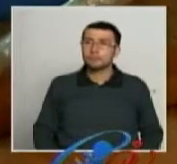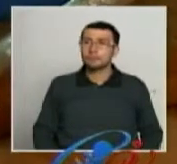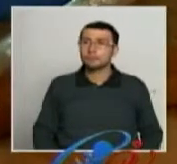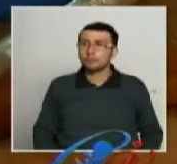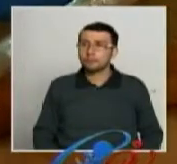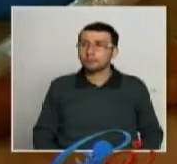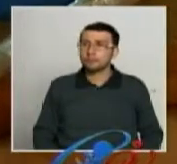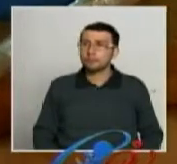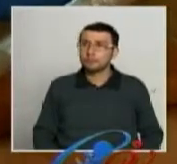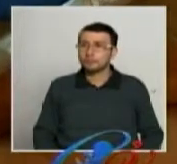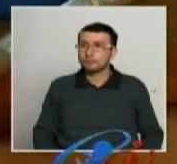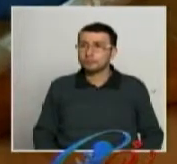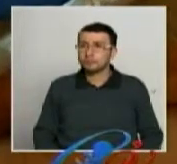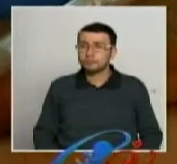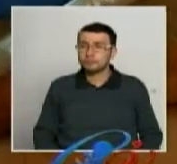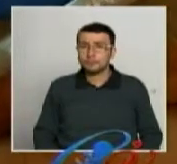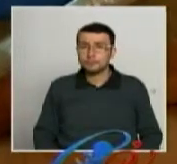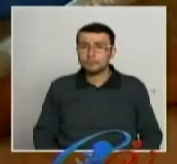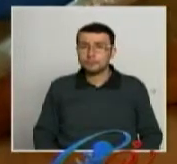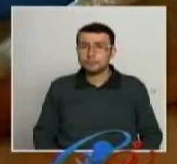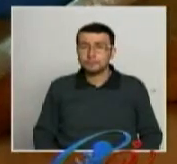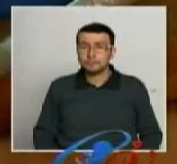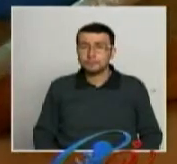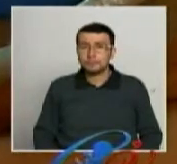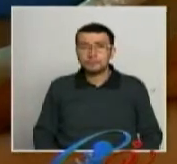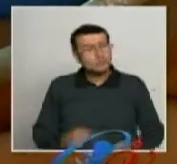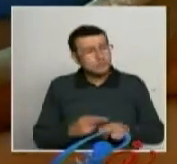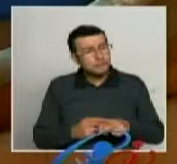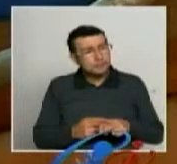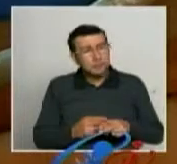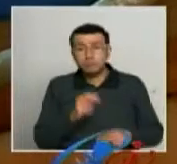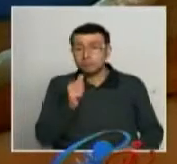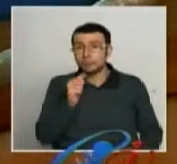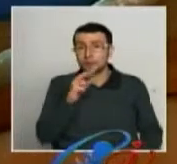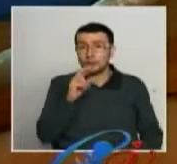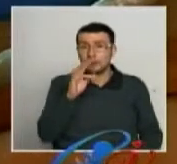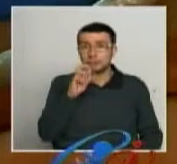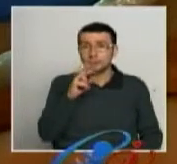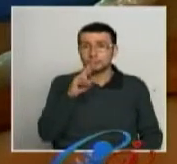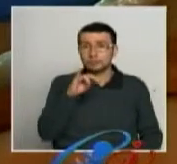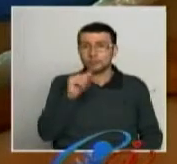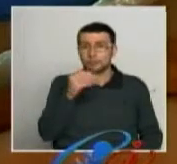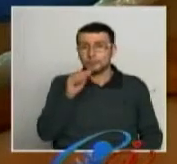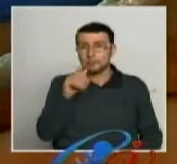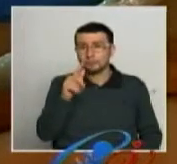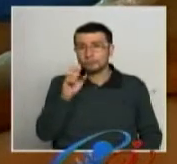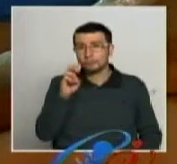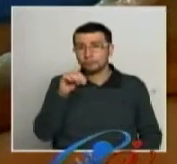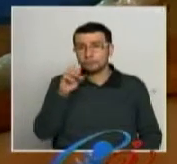en la vena, esta es la vena femoral, la arteria femoral superficial.